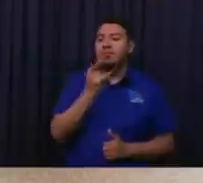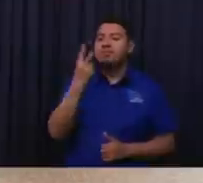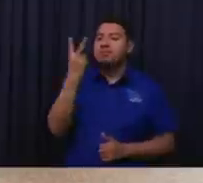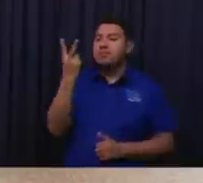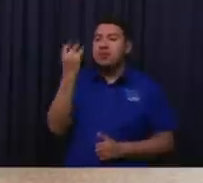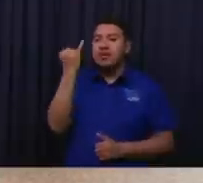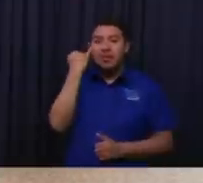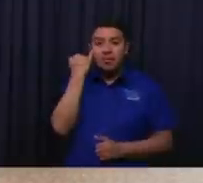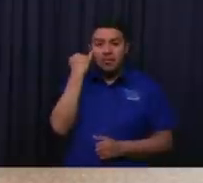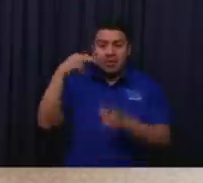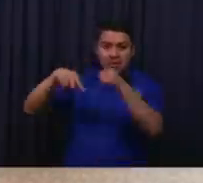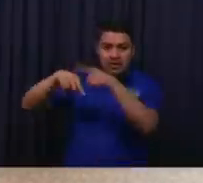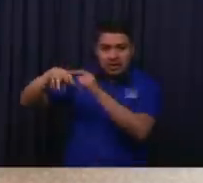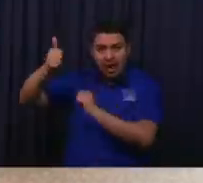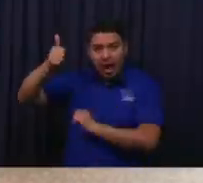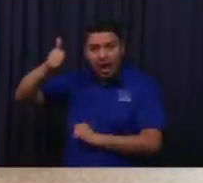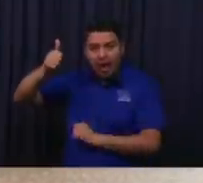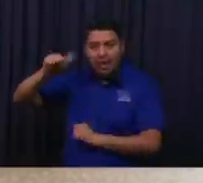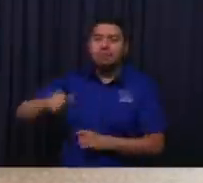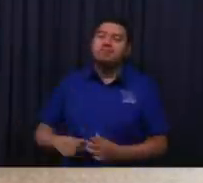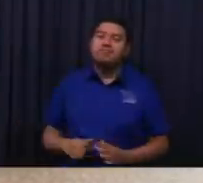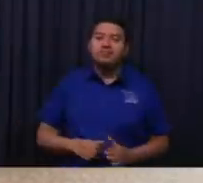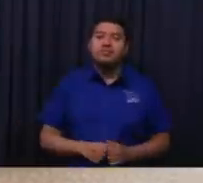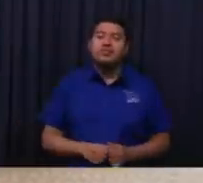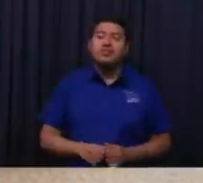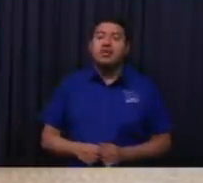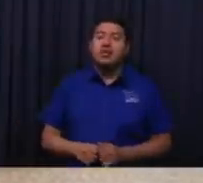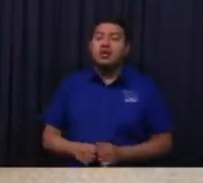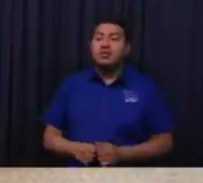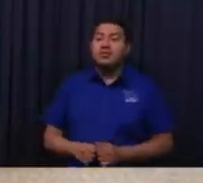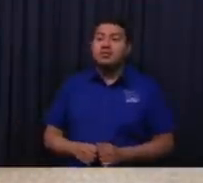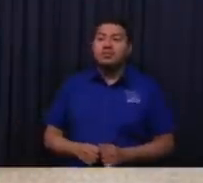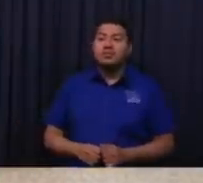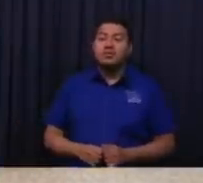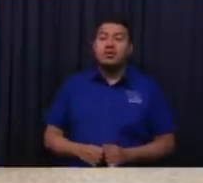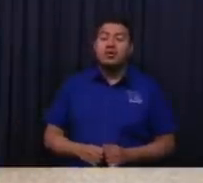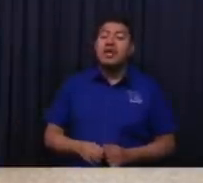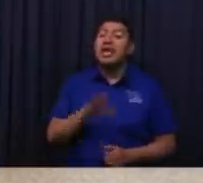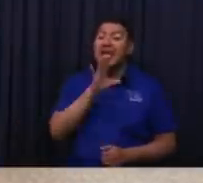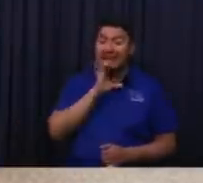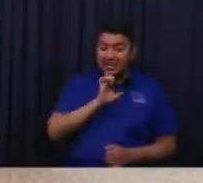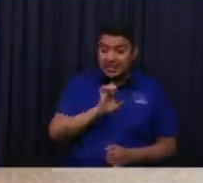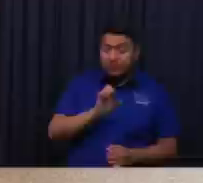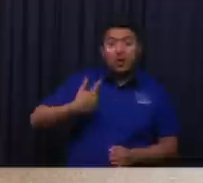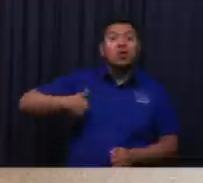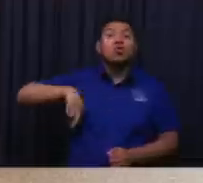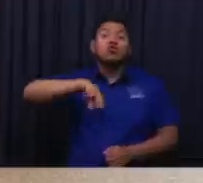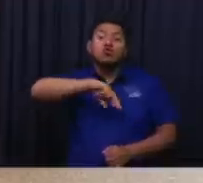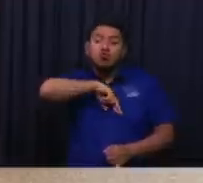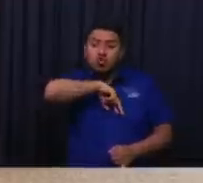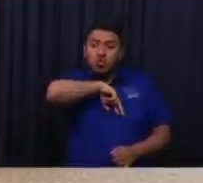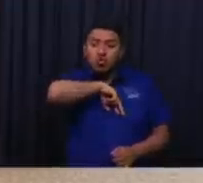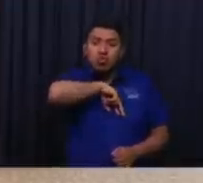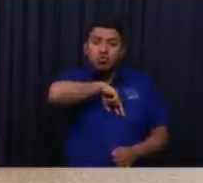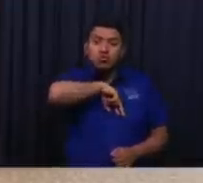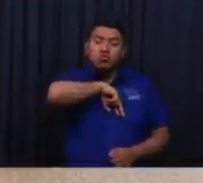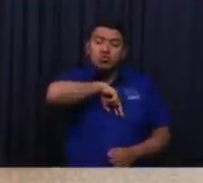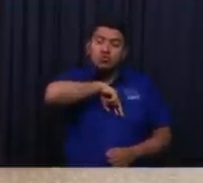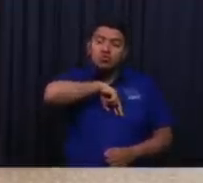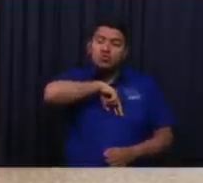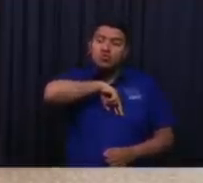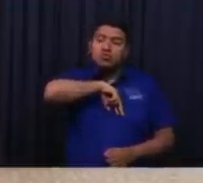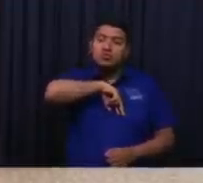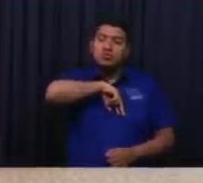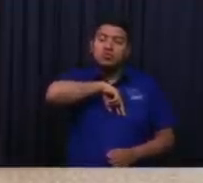caído, esta Santa Cena va a venir a ser para nosotros la figura o